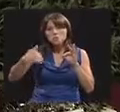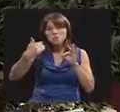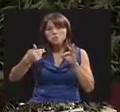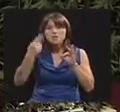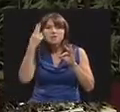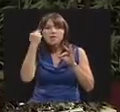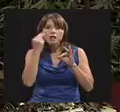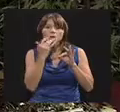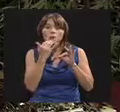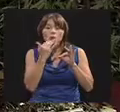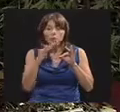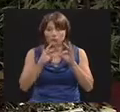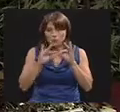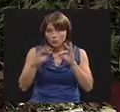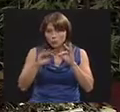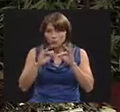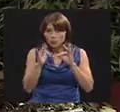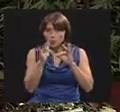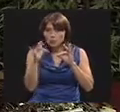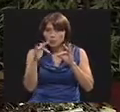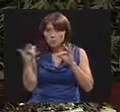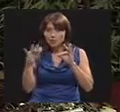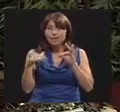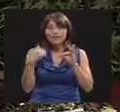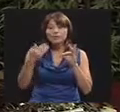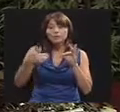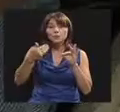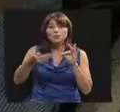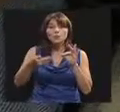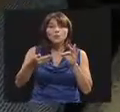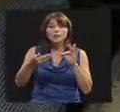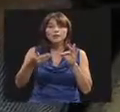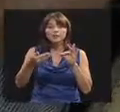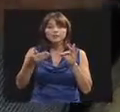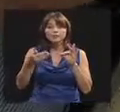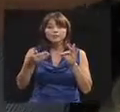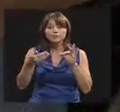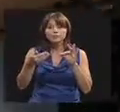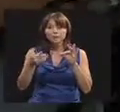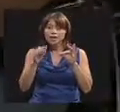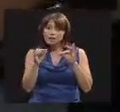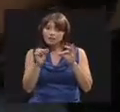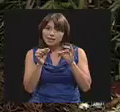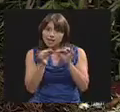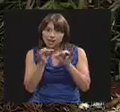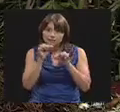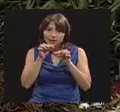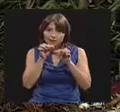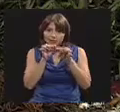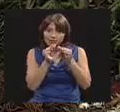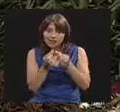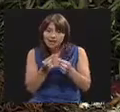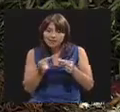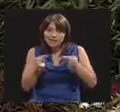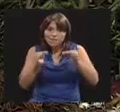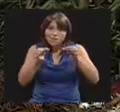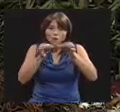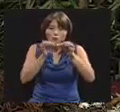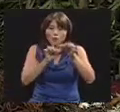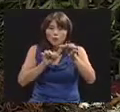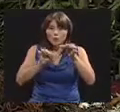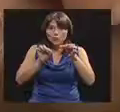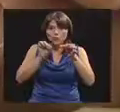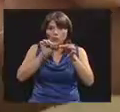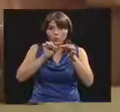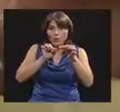de redonda para hacer el arito para formar la espiral. Y después se